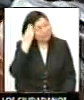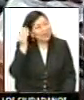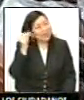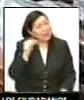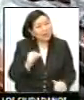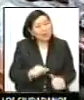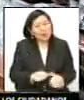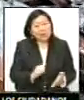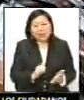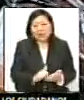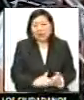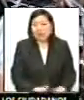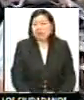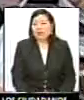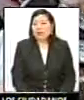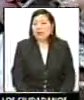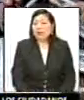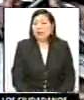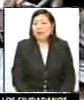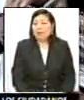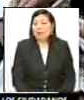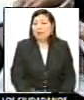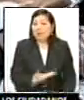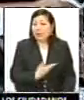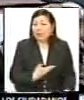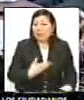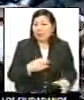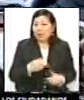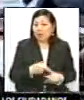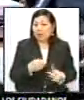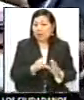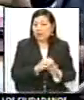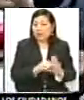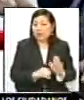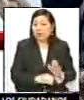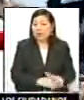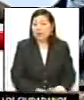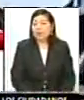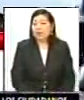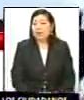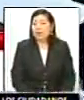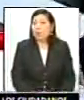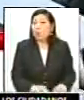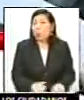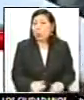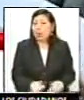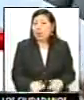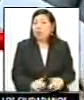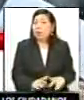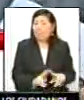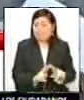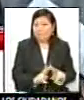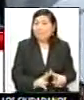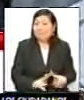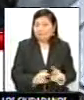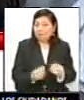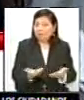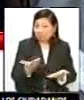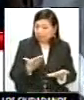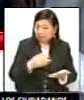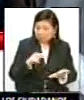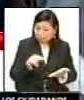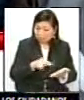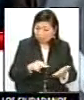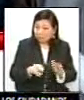que incluso en ese entonces presidía esta subcomisión de acusaciones constitucionales, y cuando hicimos la valoración de los hechos de estas